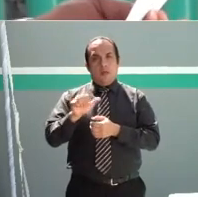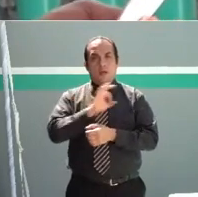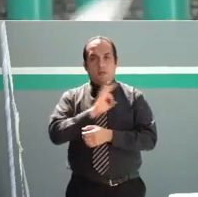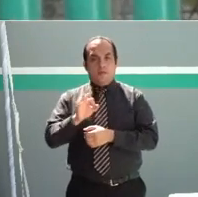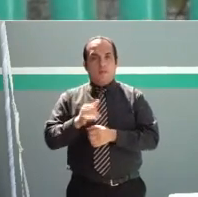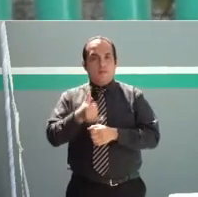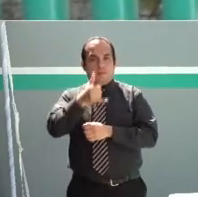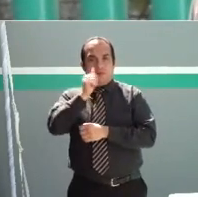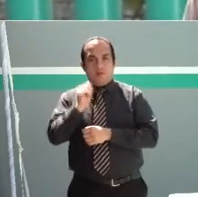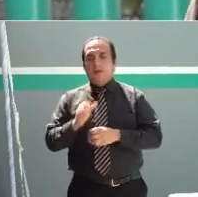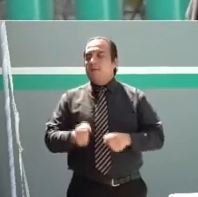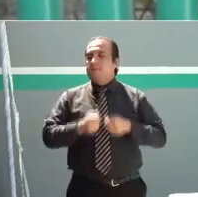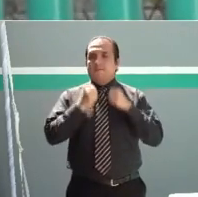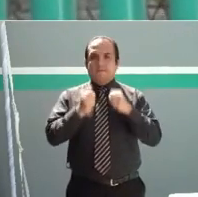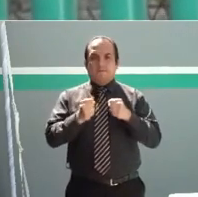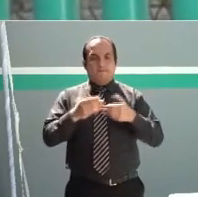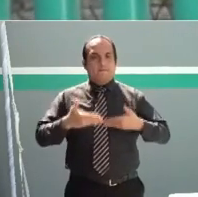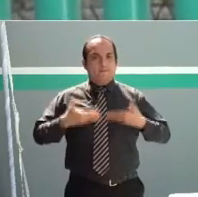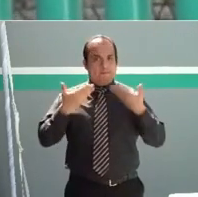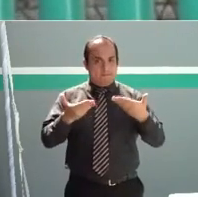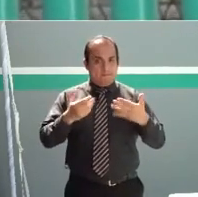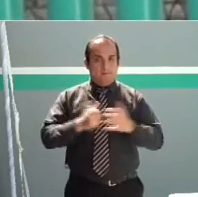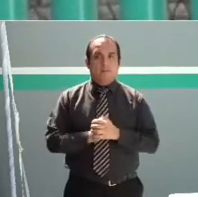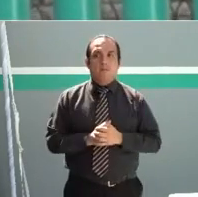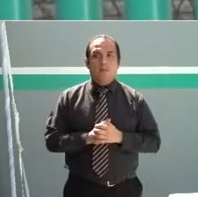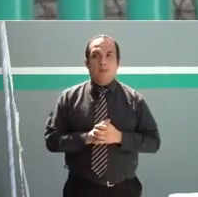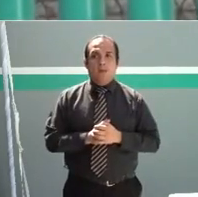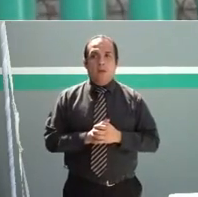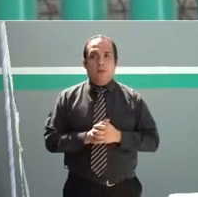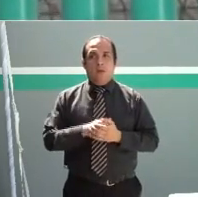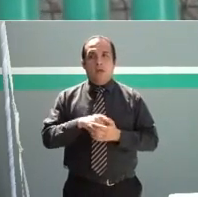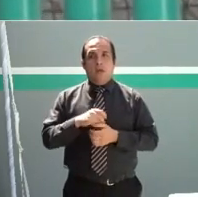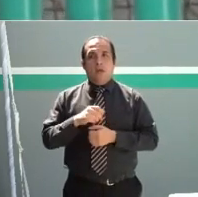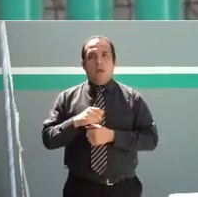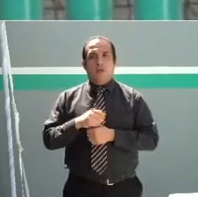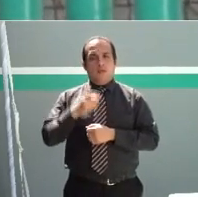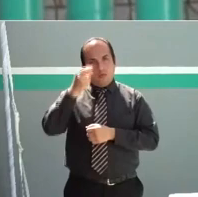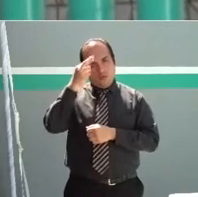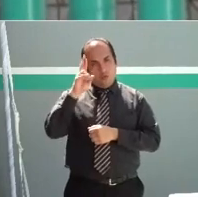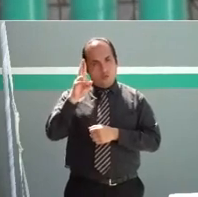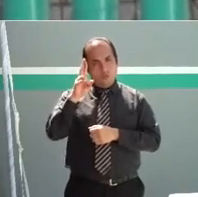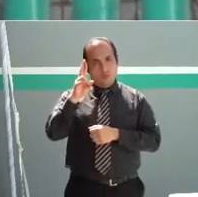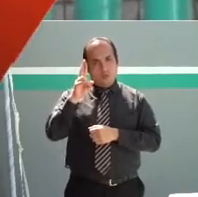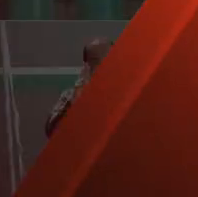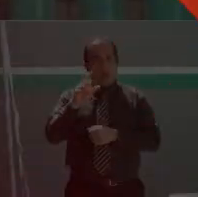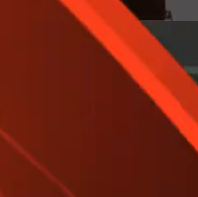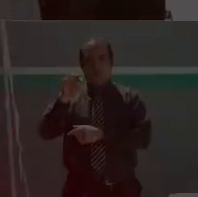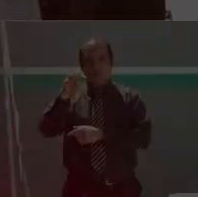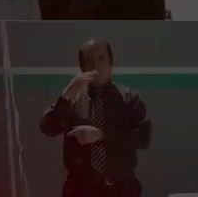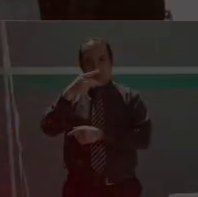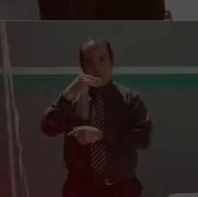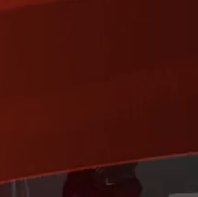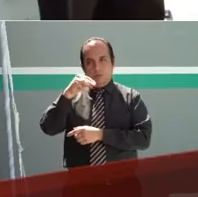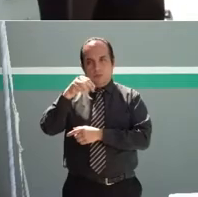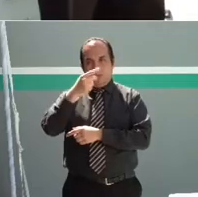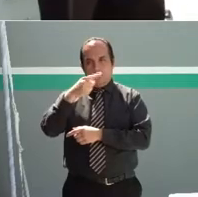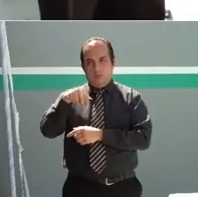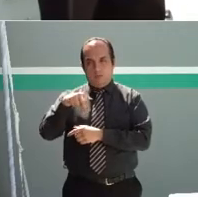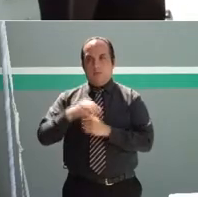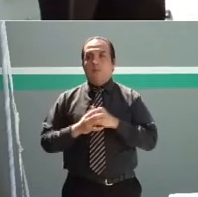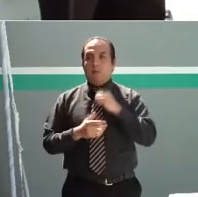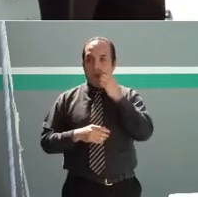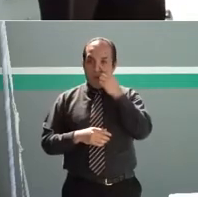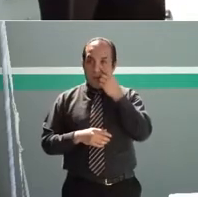toda seguridad. Y por último, doctora, preguntarle mañana, es 2 de octubre, sí se va a ir. Doctora